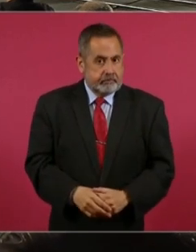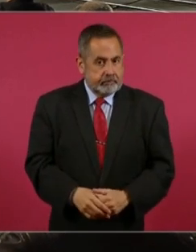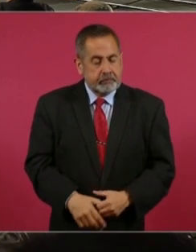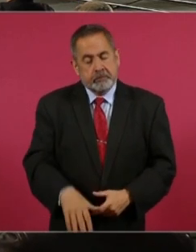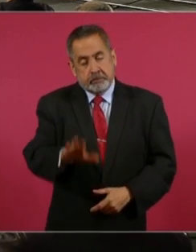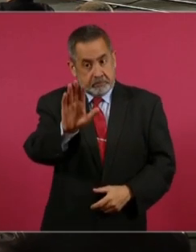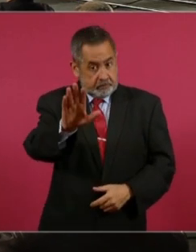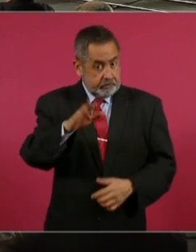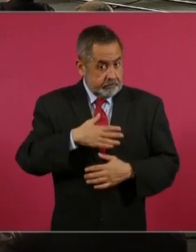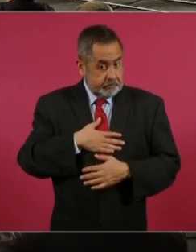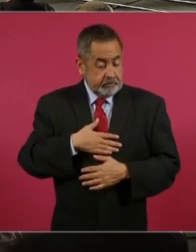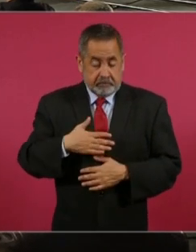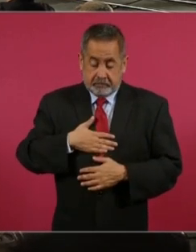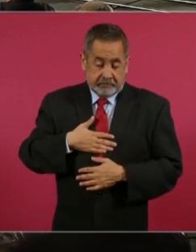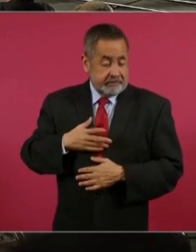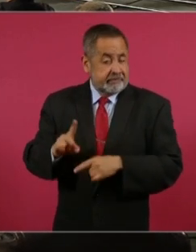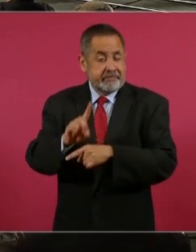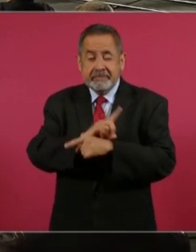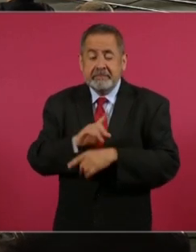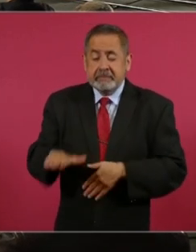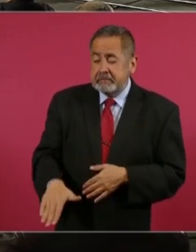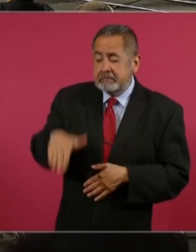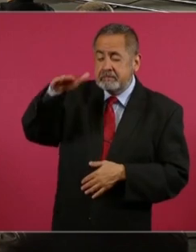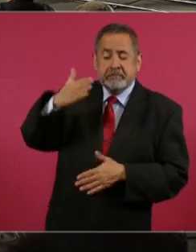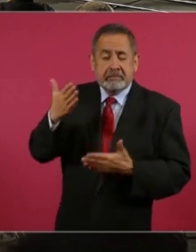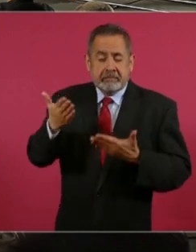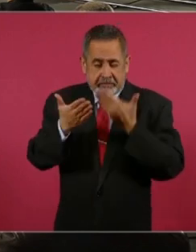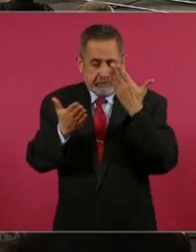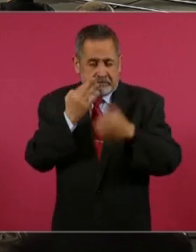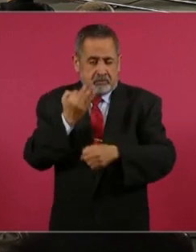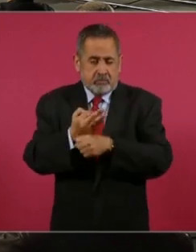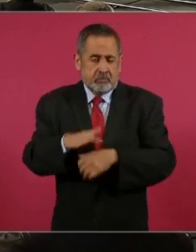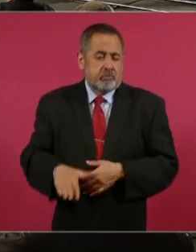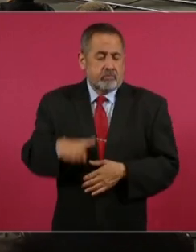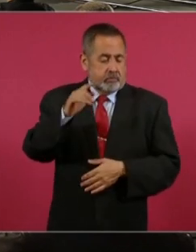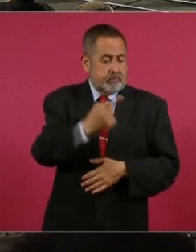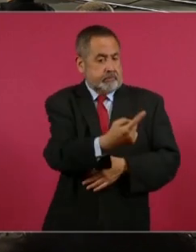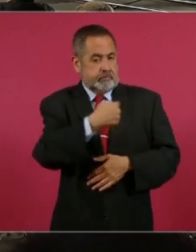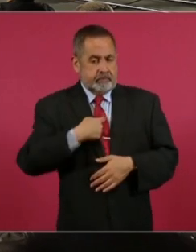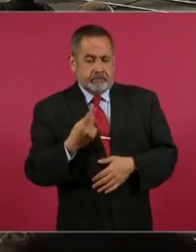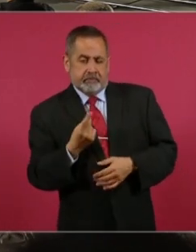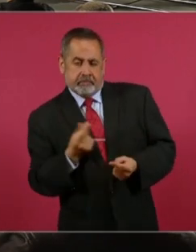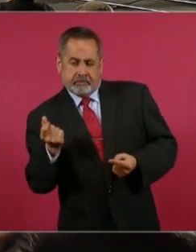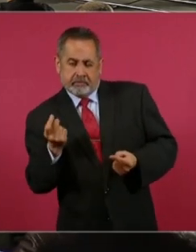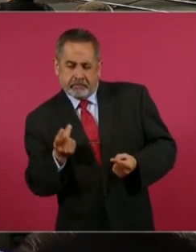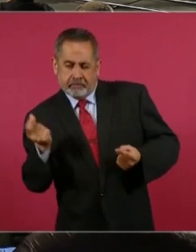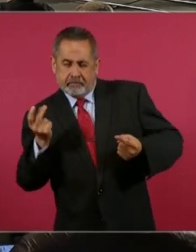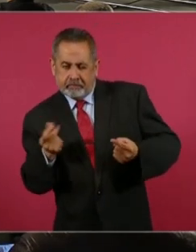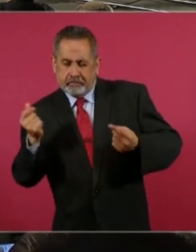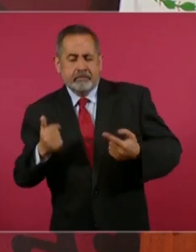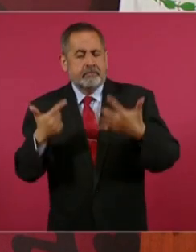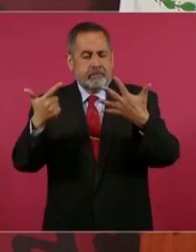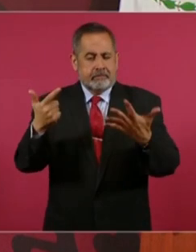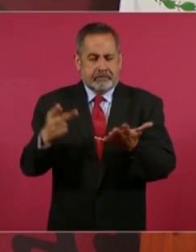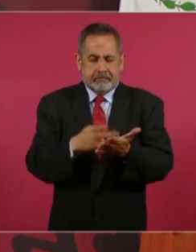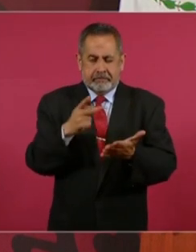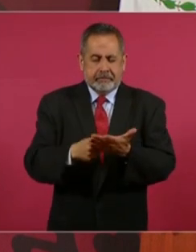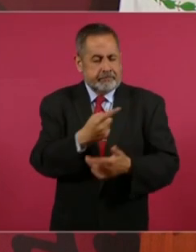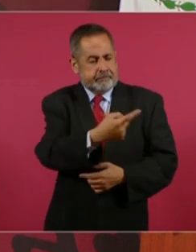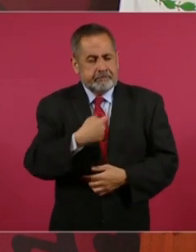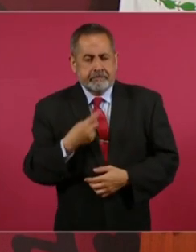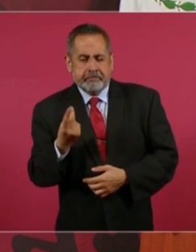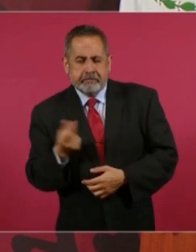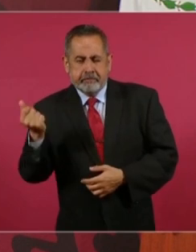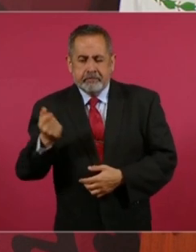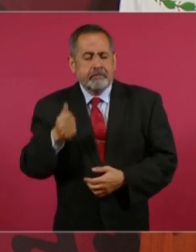toda mi vida, desde que era estudiante, esta corrida es la 7ª vez que me corren de un lugar.